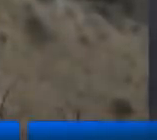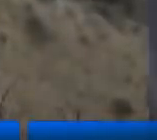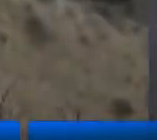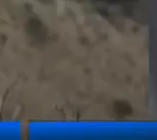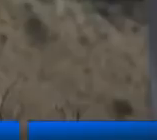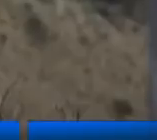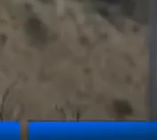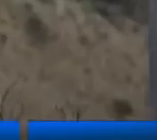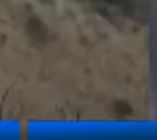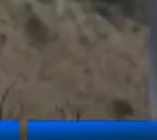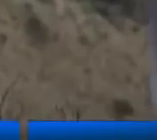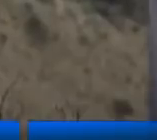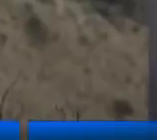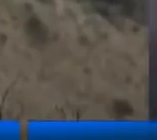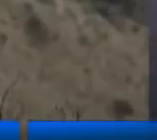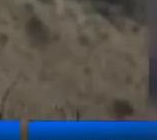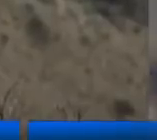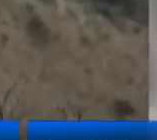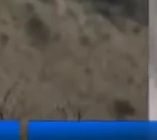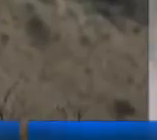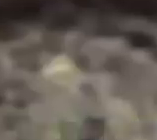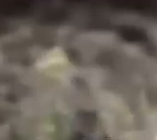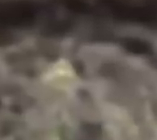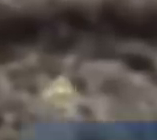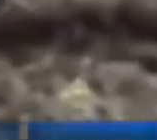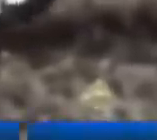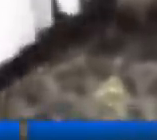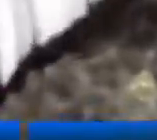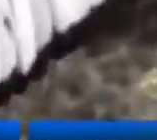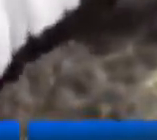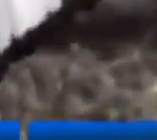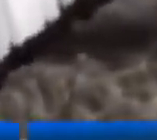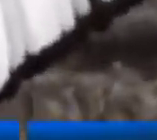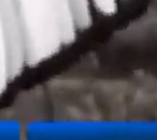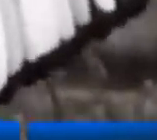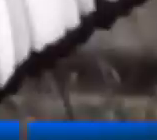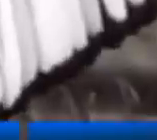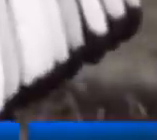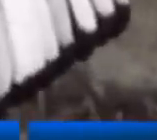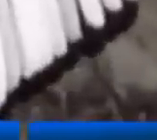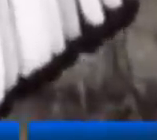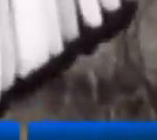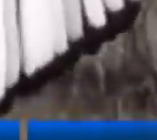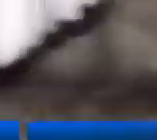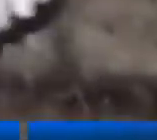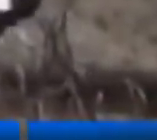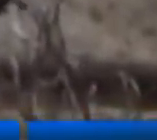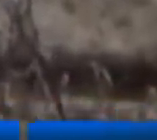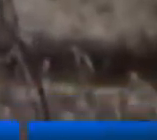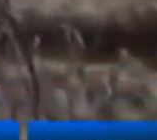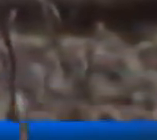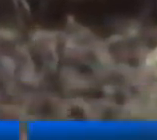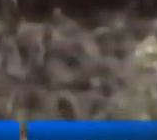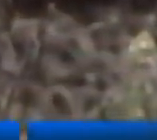que sabemos que es el cóndor andino. Y Guiñaro fue visto por primera vez en 2016 en la comunidad